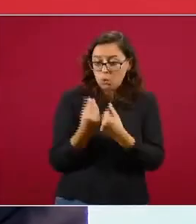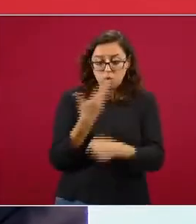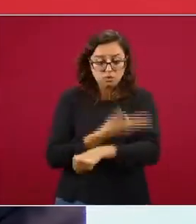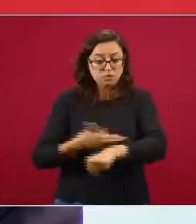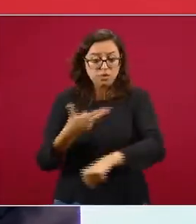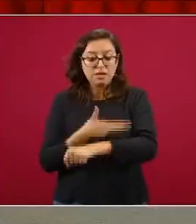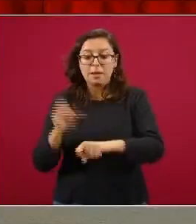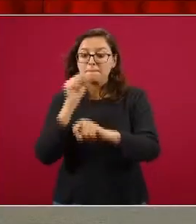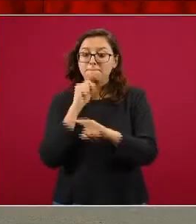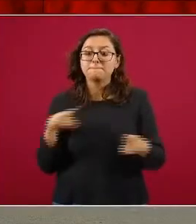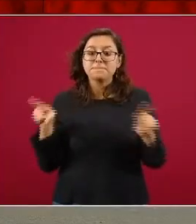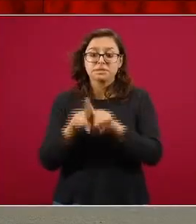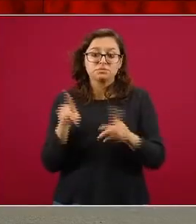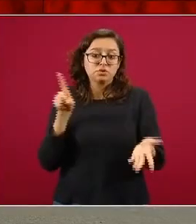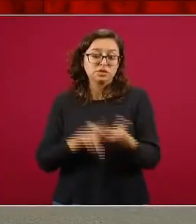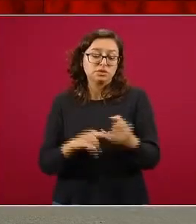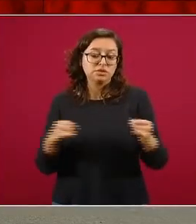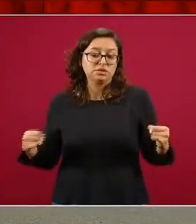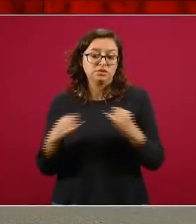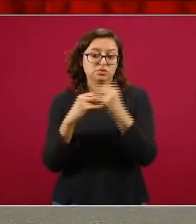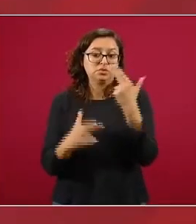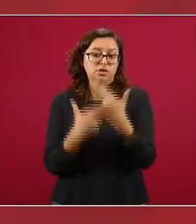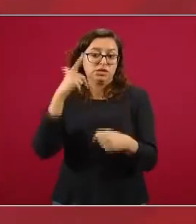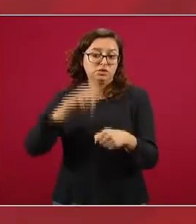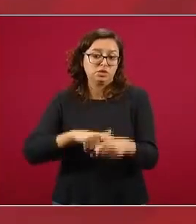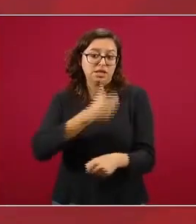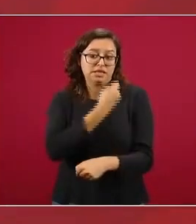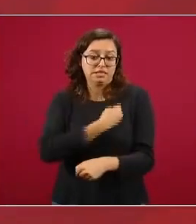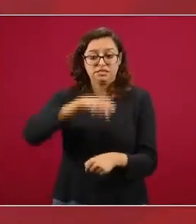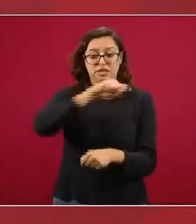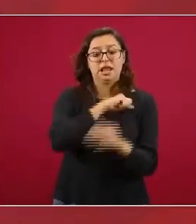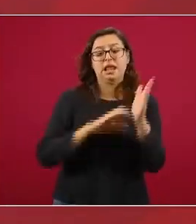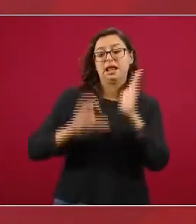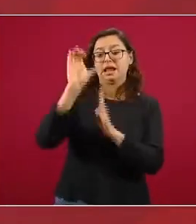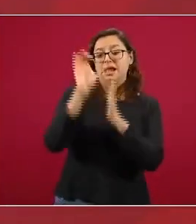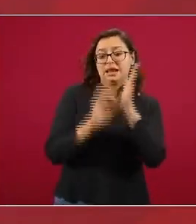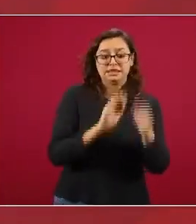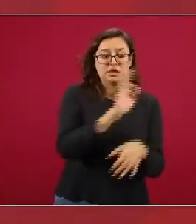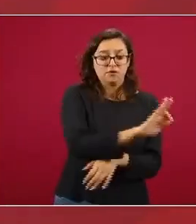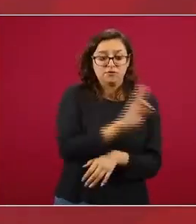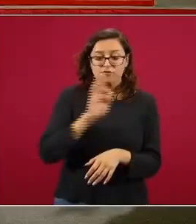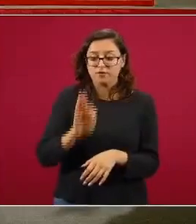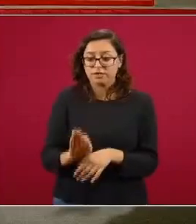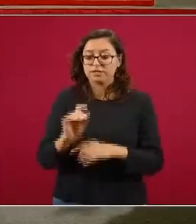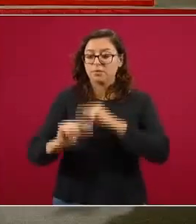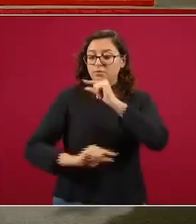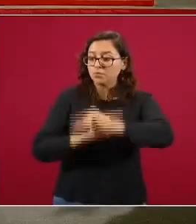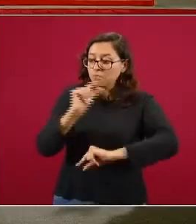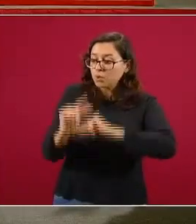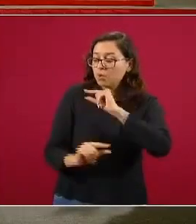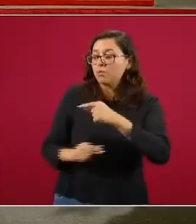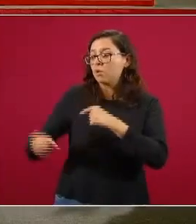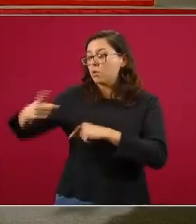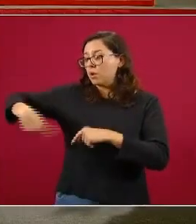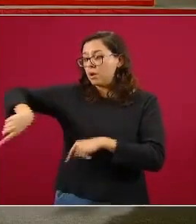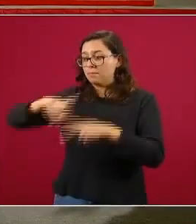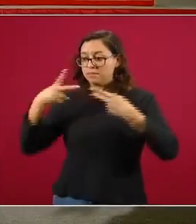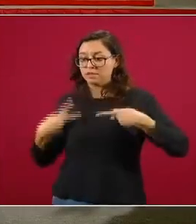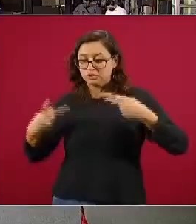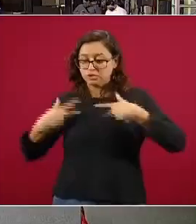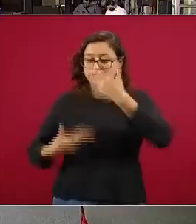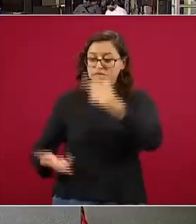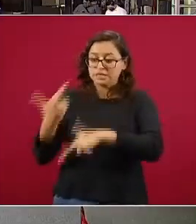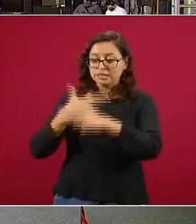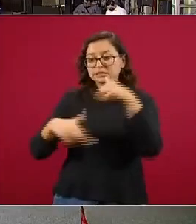las instituciones nacionales de salud, los calendarios y las modalidades de recuperación de la atención. Aprovecho